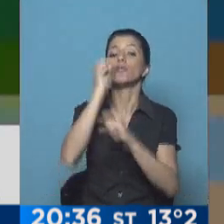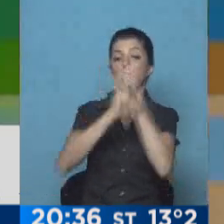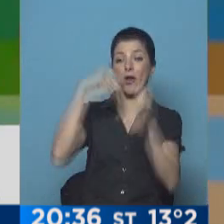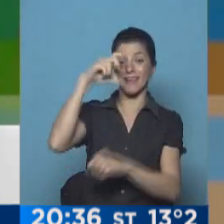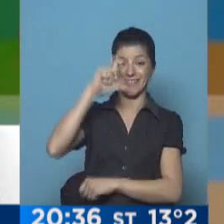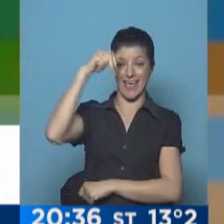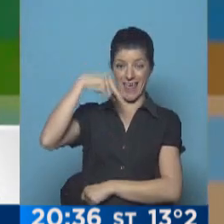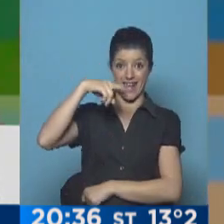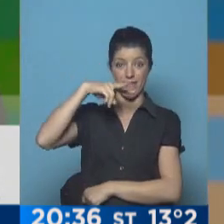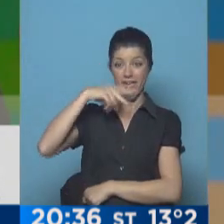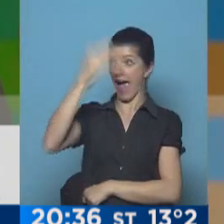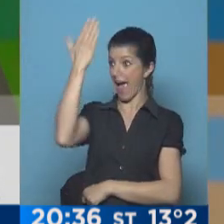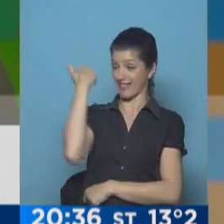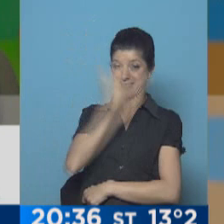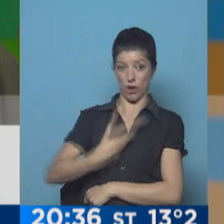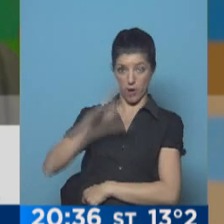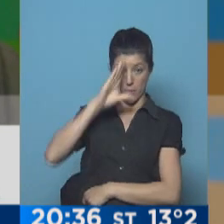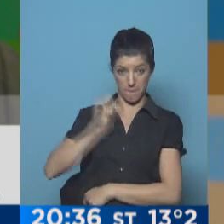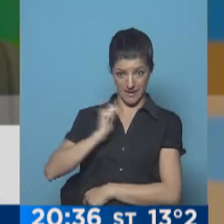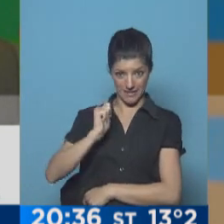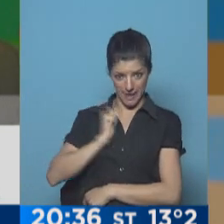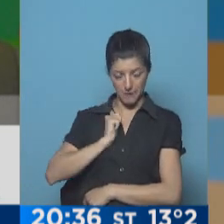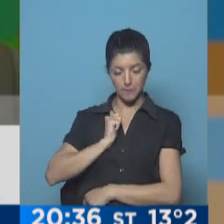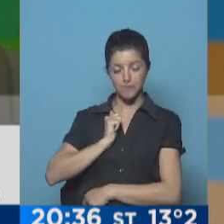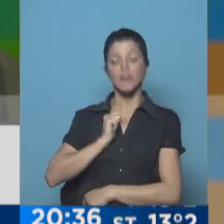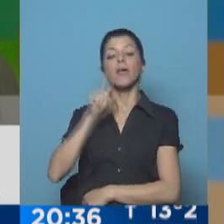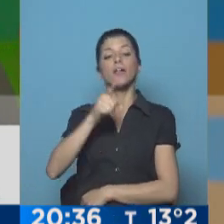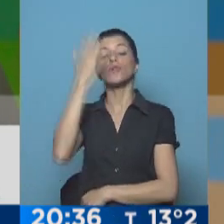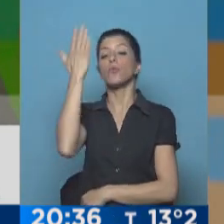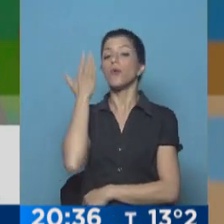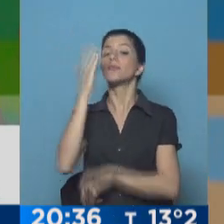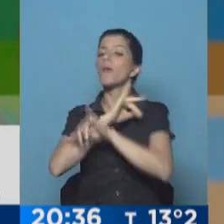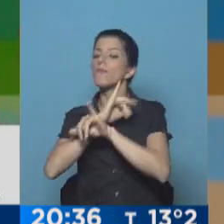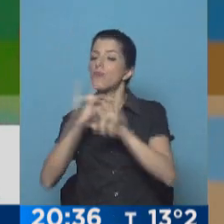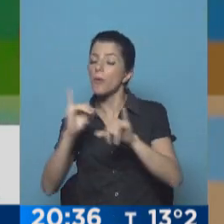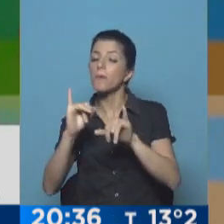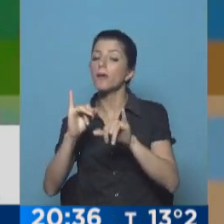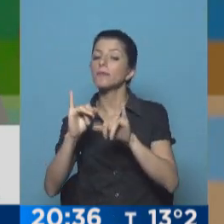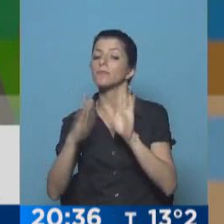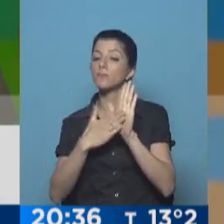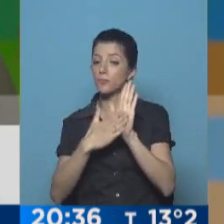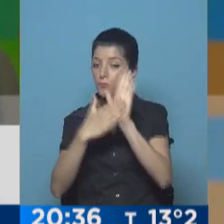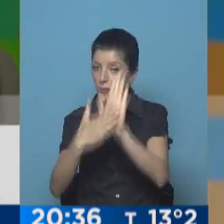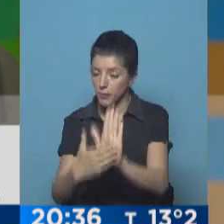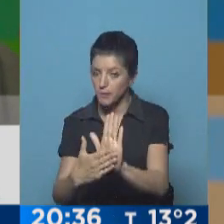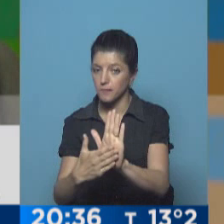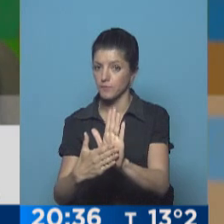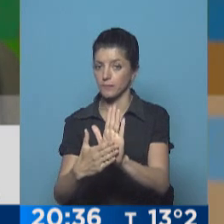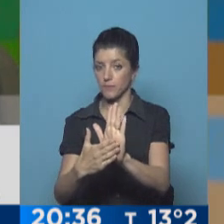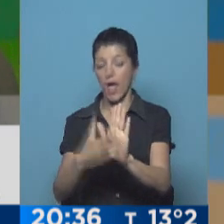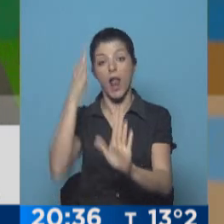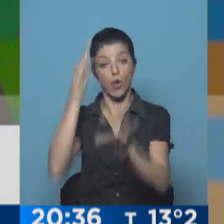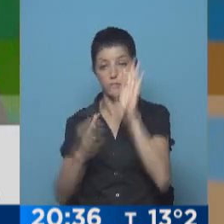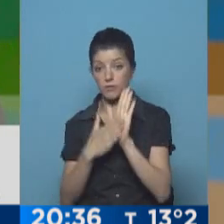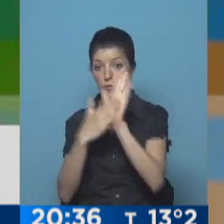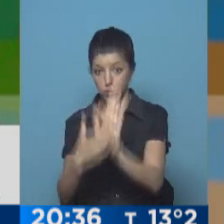dictadura militar esa comisión la comisión de Derechos Humanos elaboró en su momento un informe que fue aportado en la en la justicia puntualmente